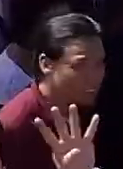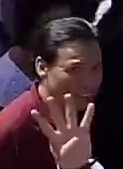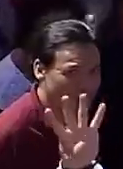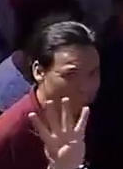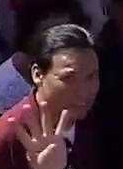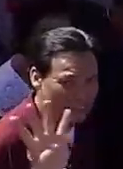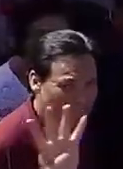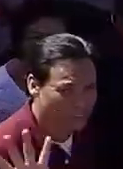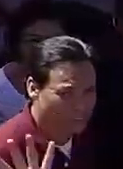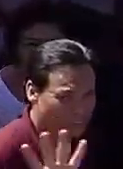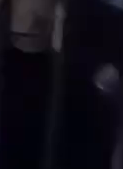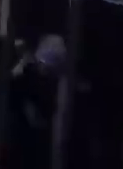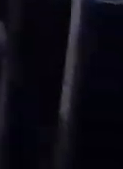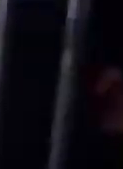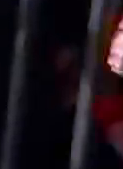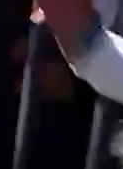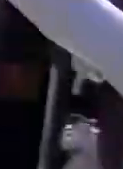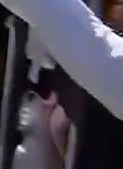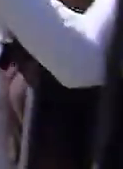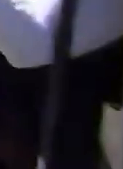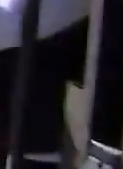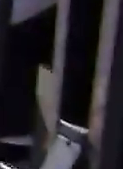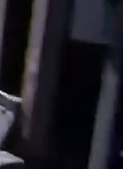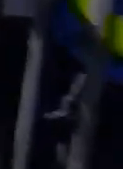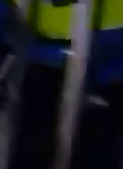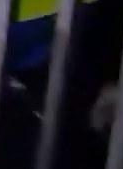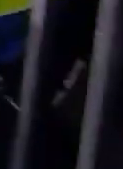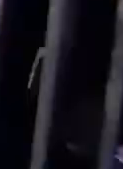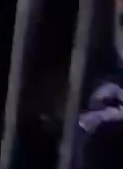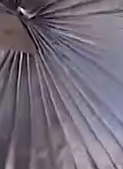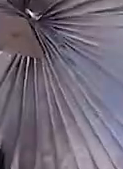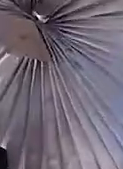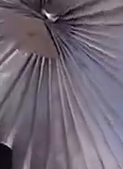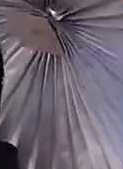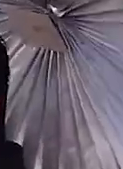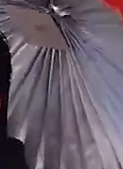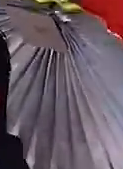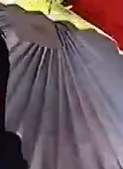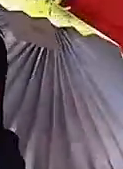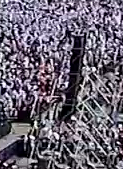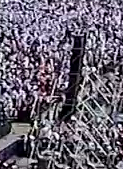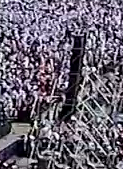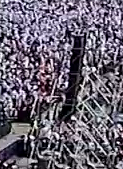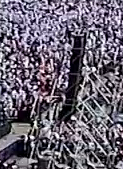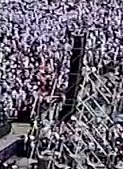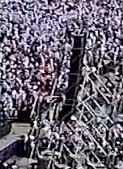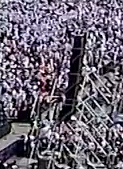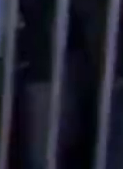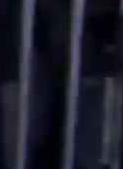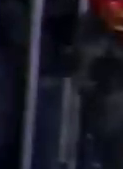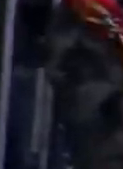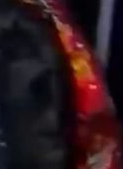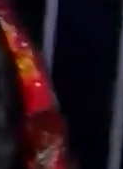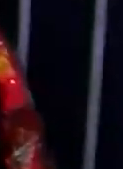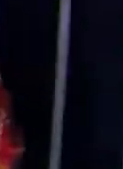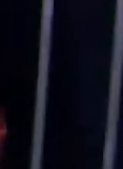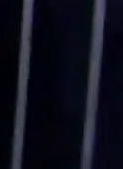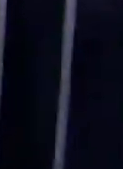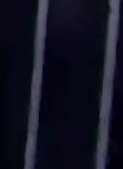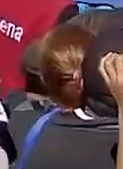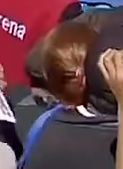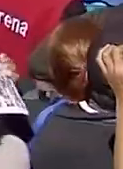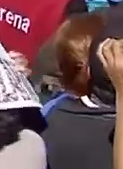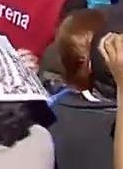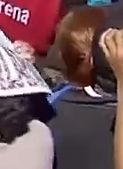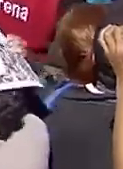Ante más de 200.000 personas, el presidente Andrés Manuel López Obrador ofreció un mensaje con motivo de su primer año de gobierno.